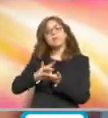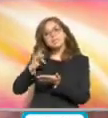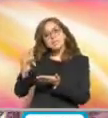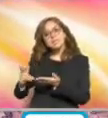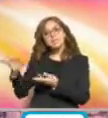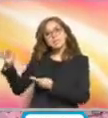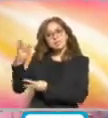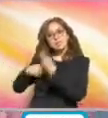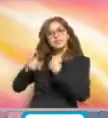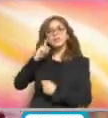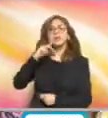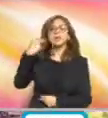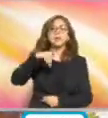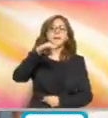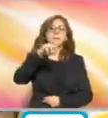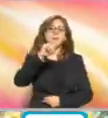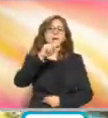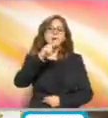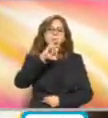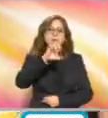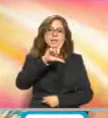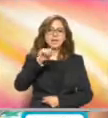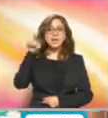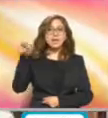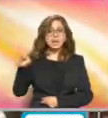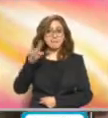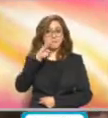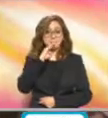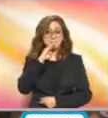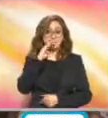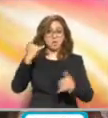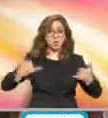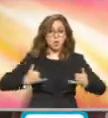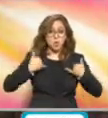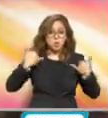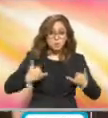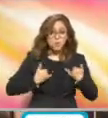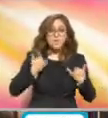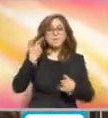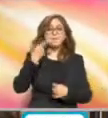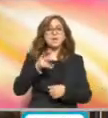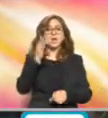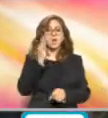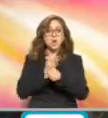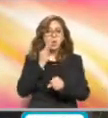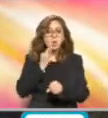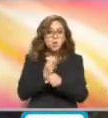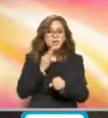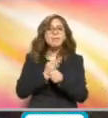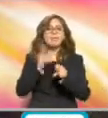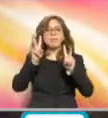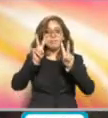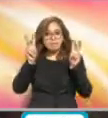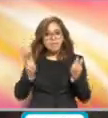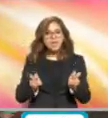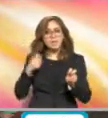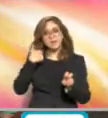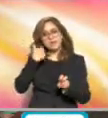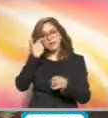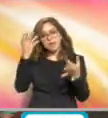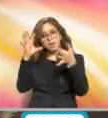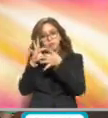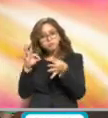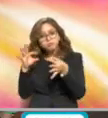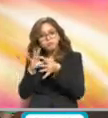acompañe Marbella Vilés, que es una mamá muy joven y muy ad hoc, precisamente con el tema que traemos el día de hoy, los